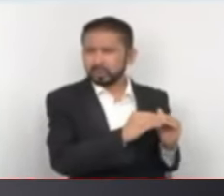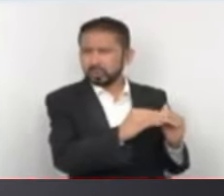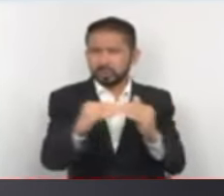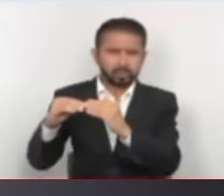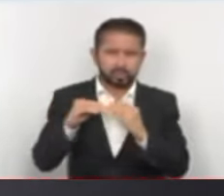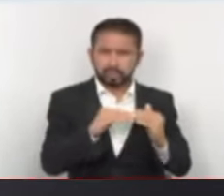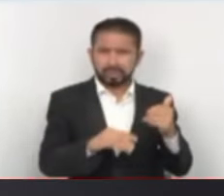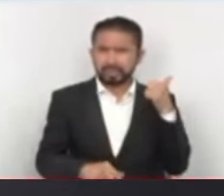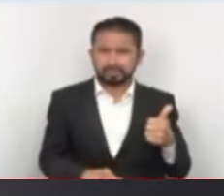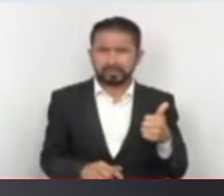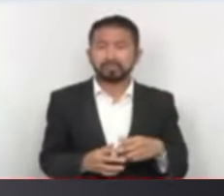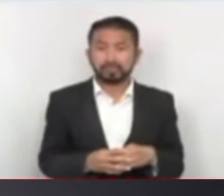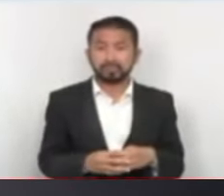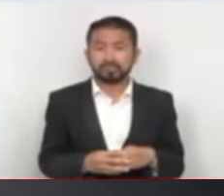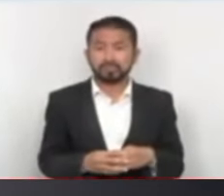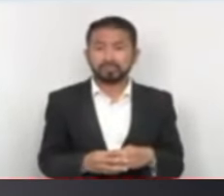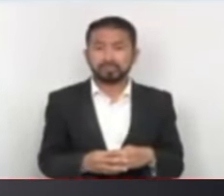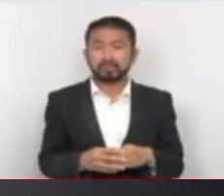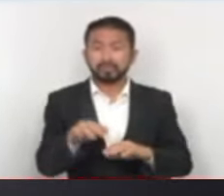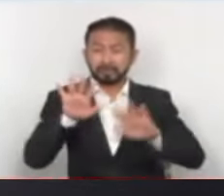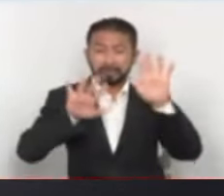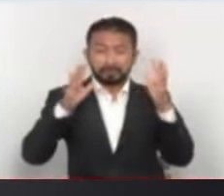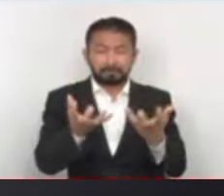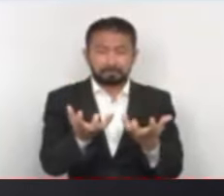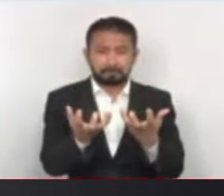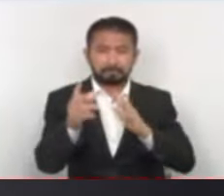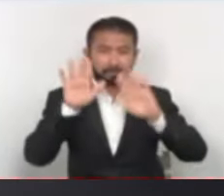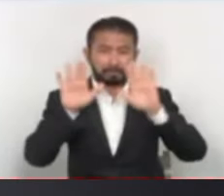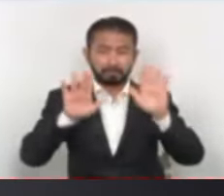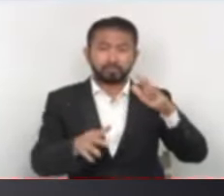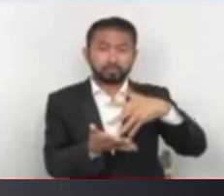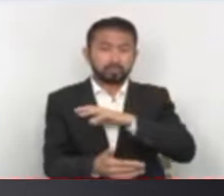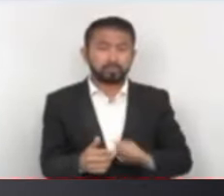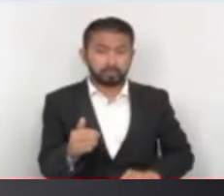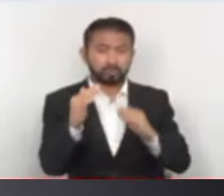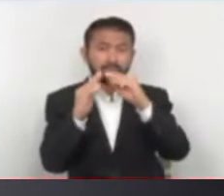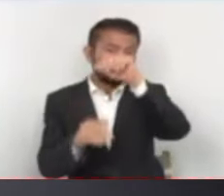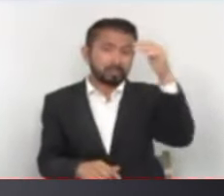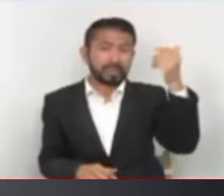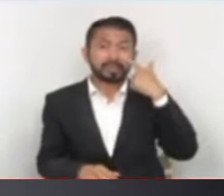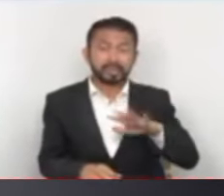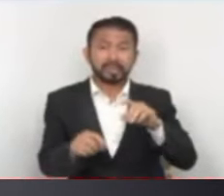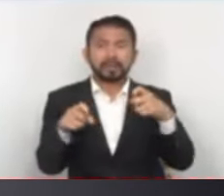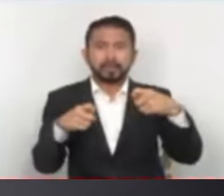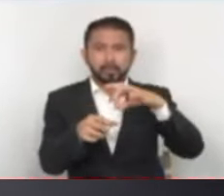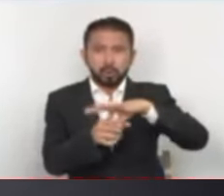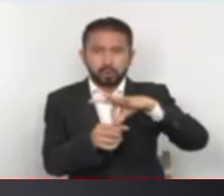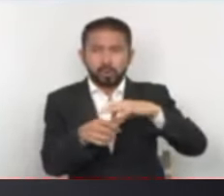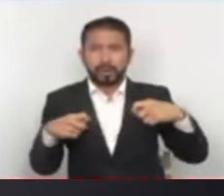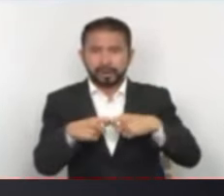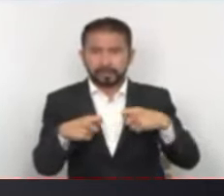para todos. Tendríamos muchísima mayor participación de nuestros hermanos en el exterior si le facilitamos